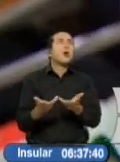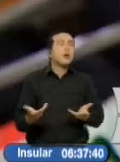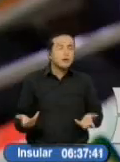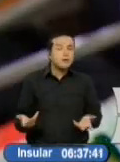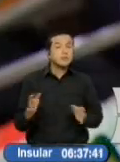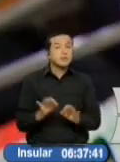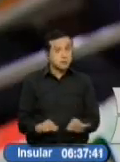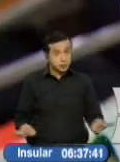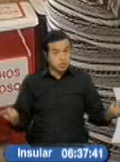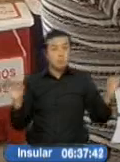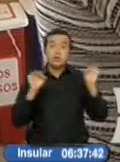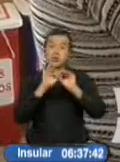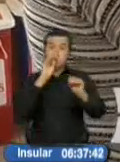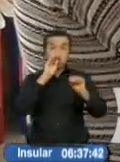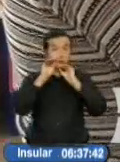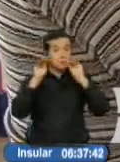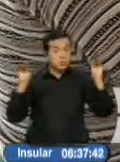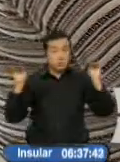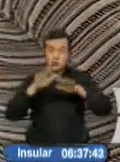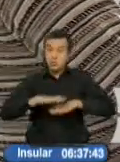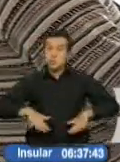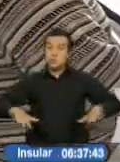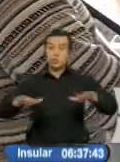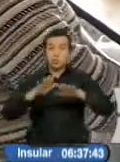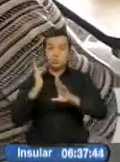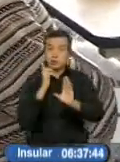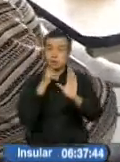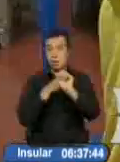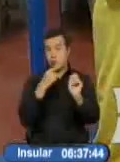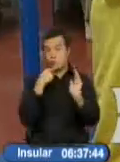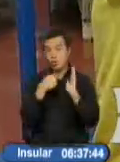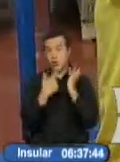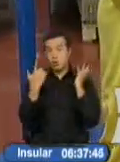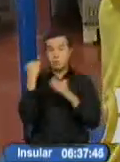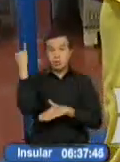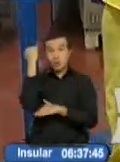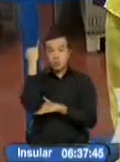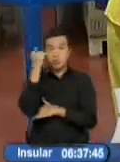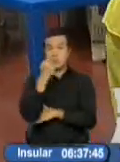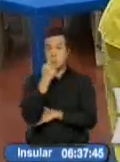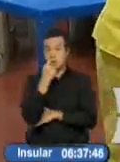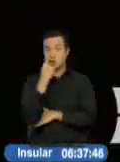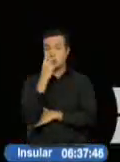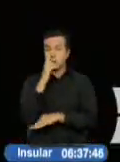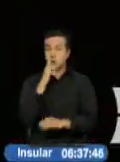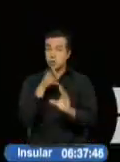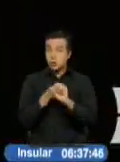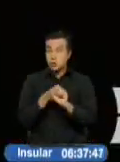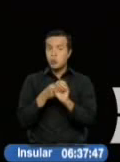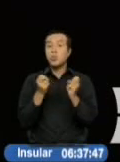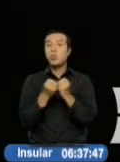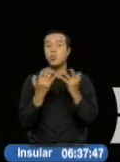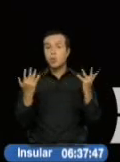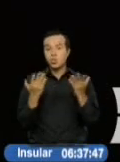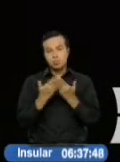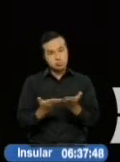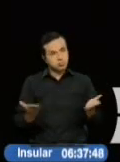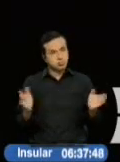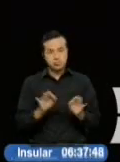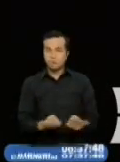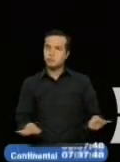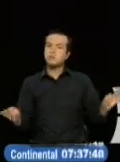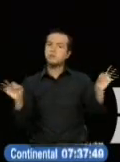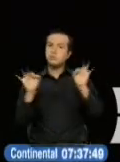que es necesario convocar a todos los sectores involucrados, entre ellos a la industria farmacéutica. Estamos hablando de un bien social y